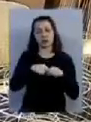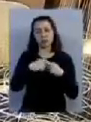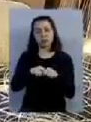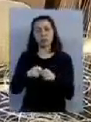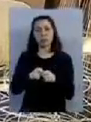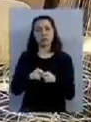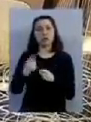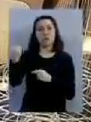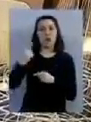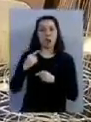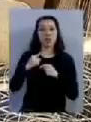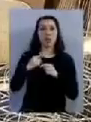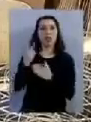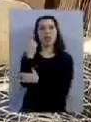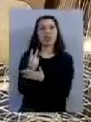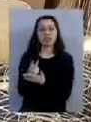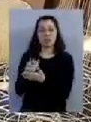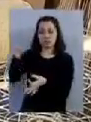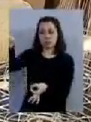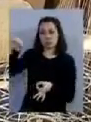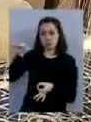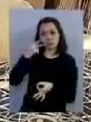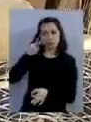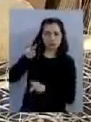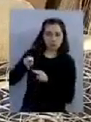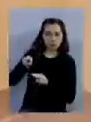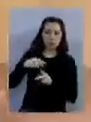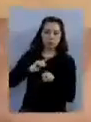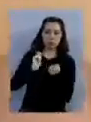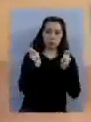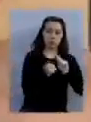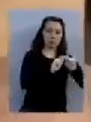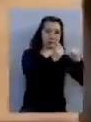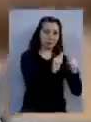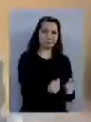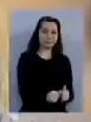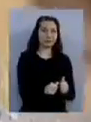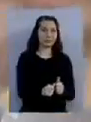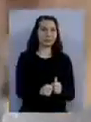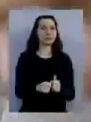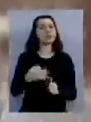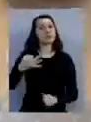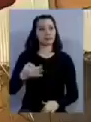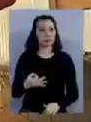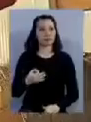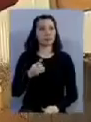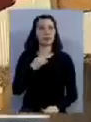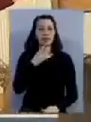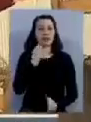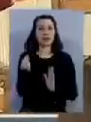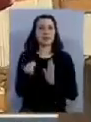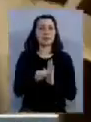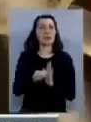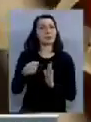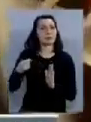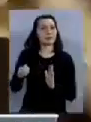me mandan las estructuras de sus diseños para poder yo mimbrarlo. Sus bocetos efectivamente le agregan